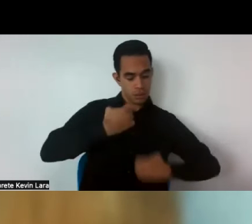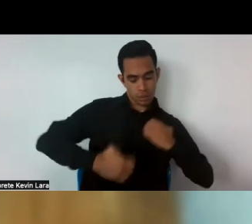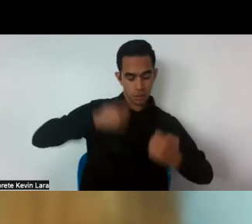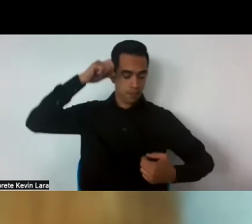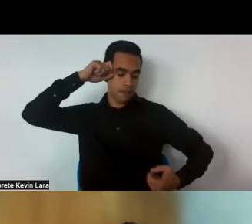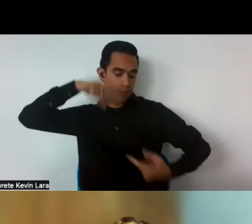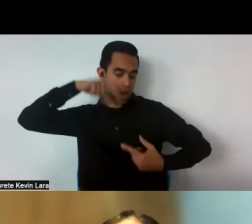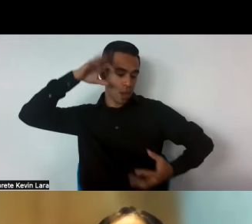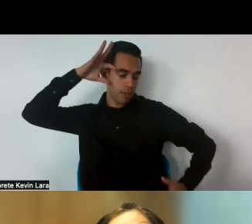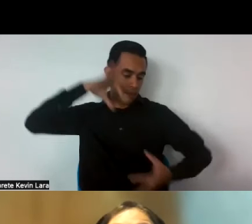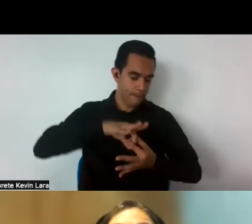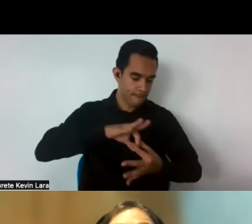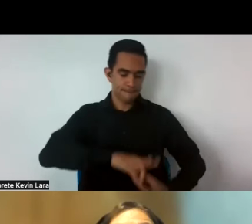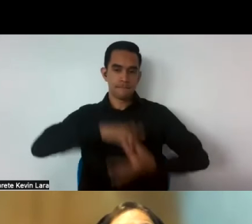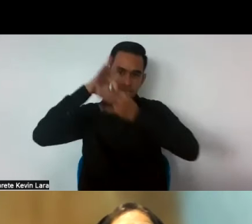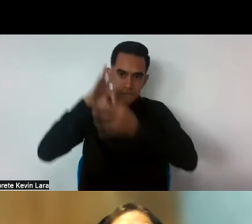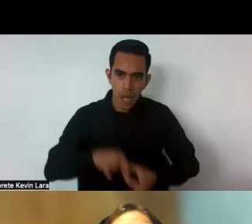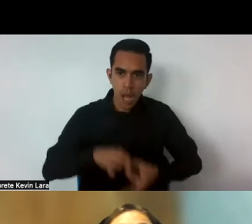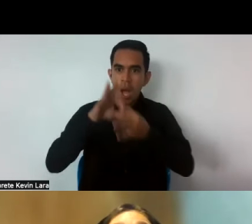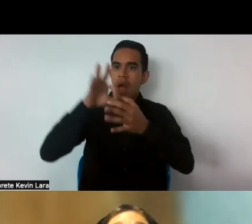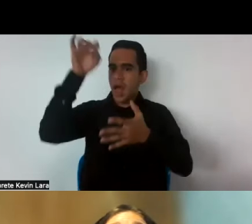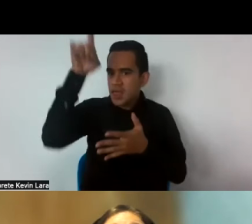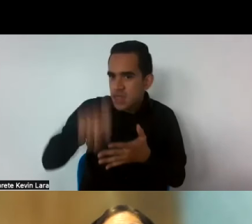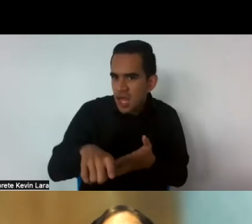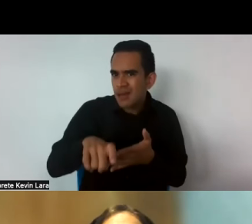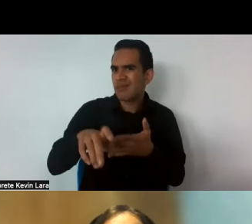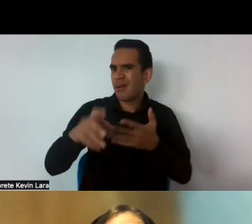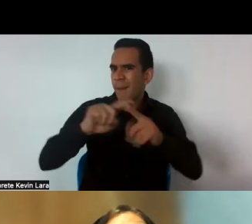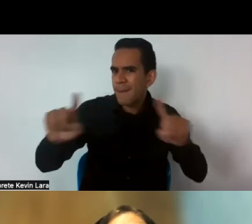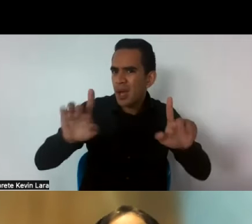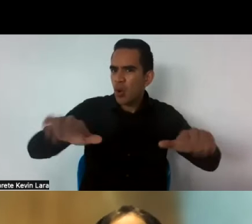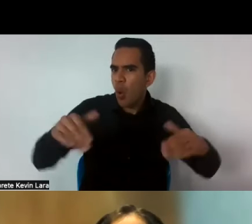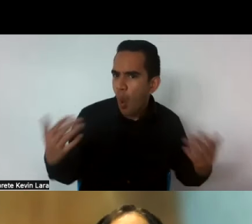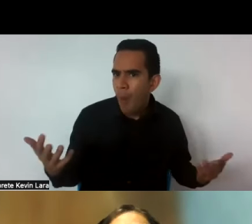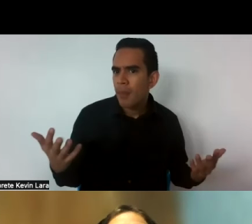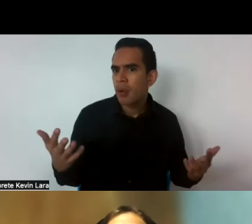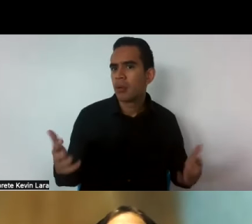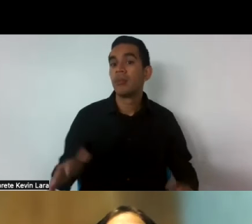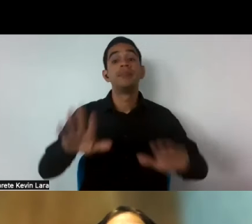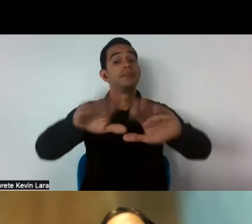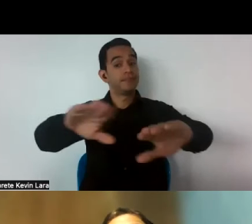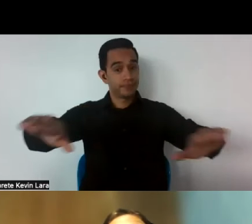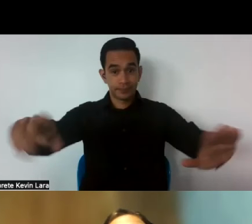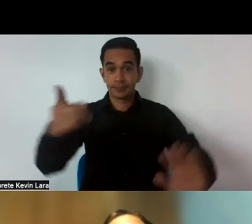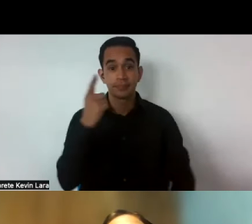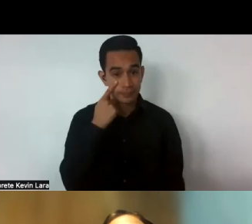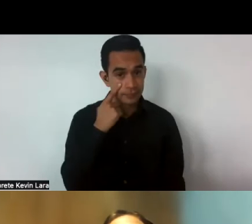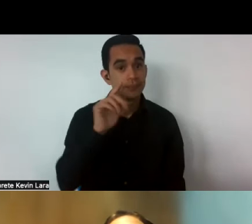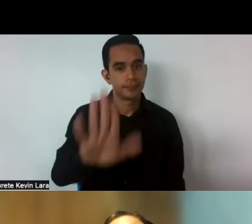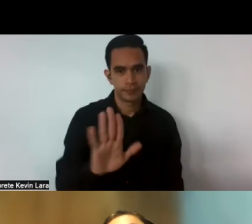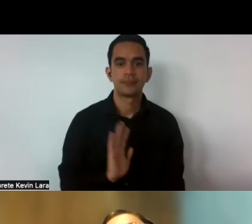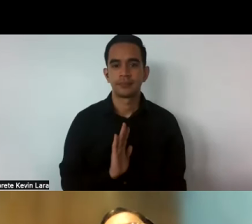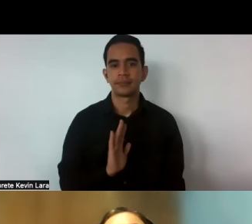dando cuenta que toda emoción siempre, equipo, siempre va a